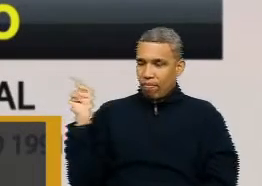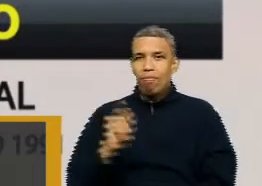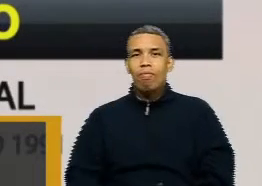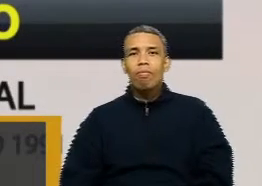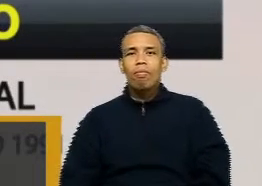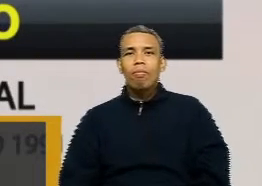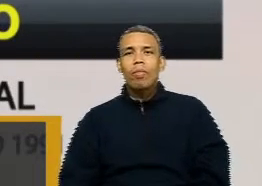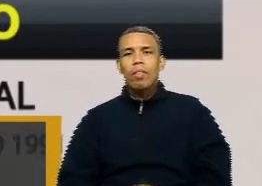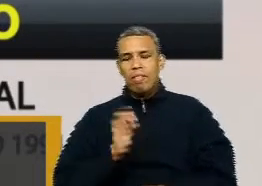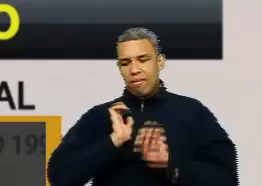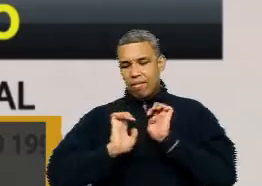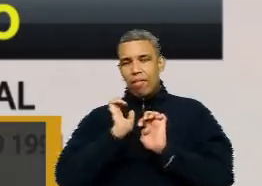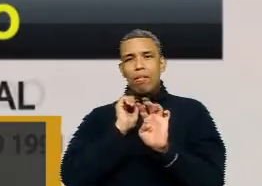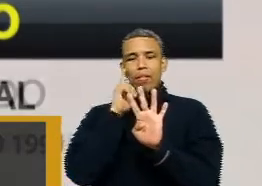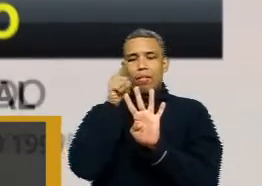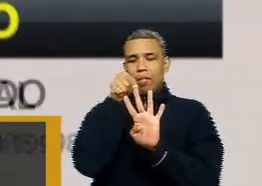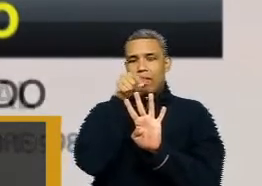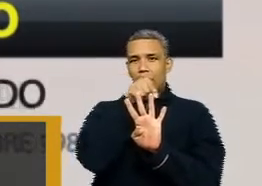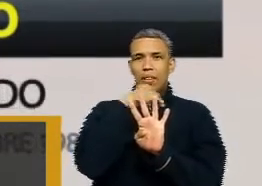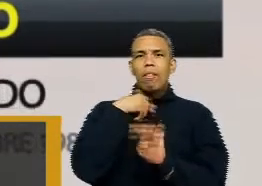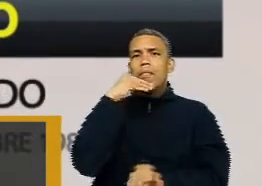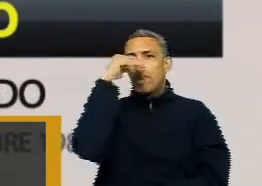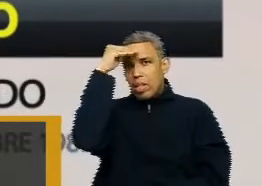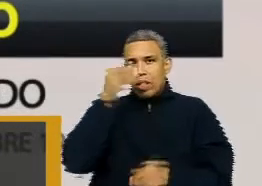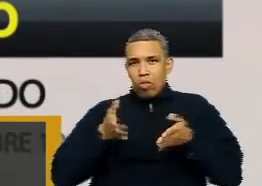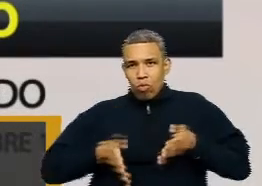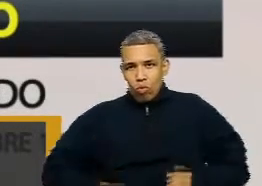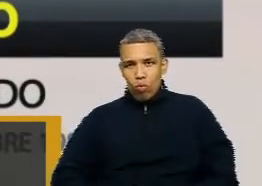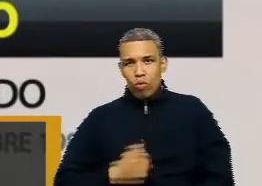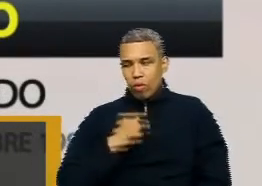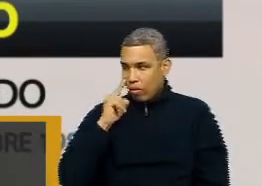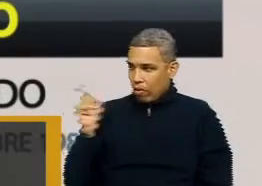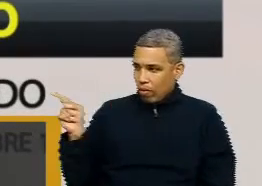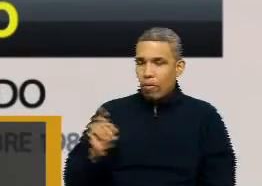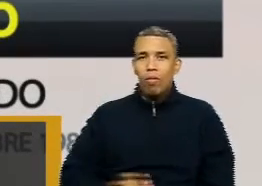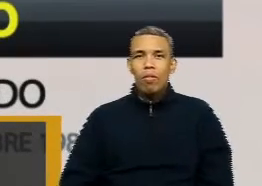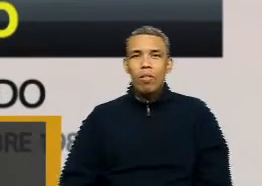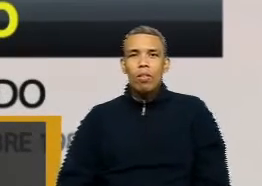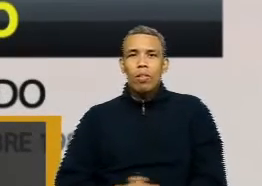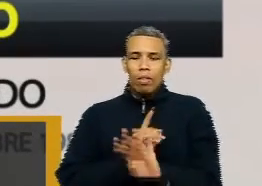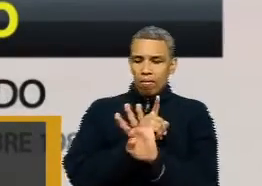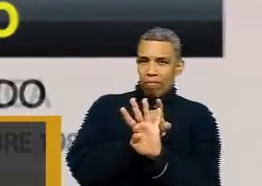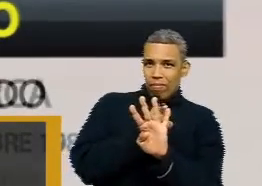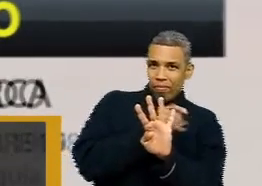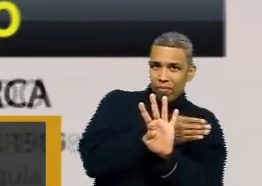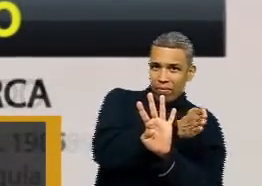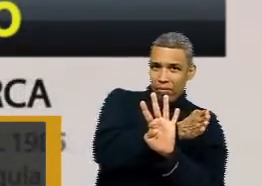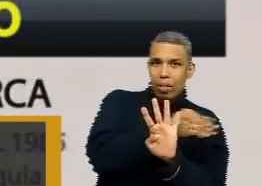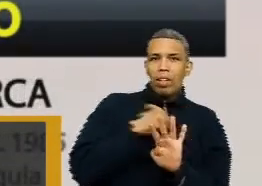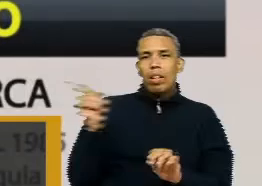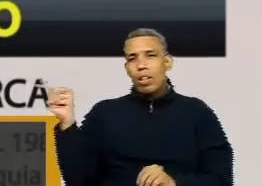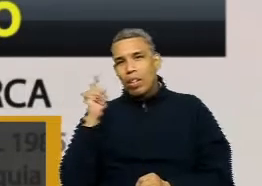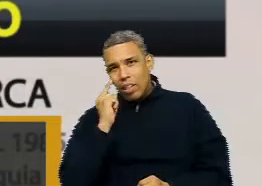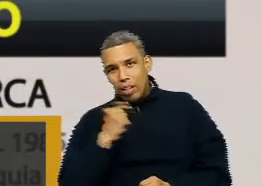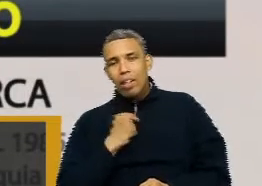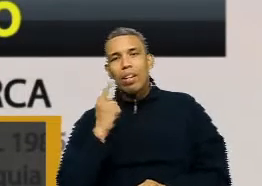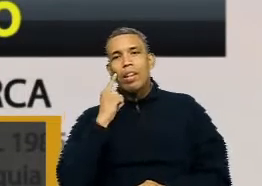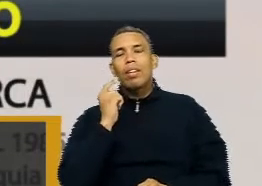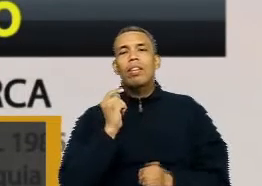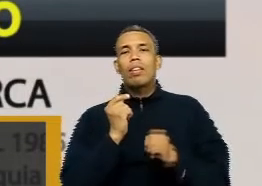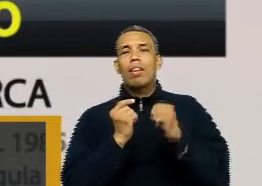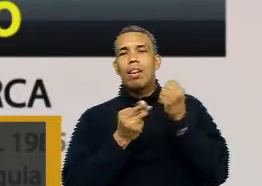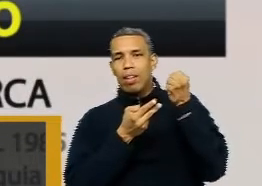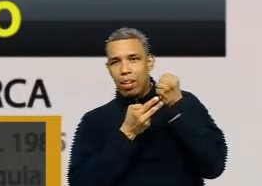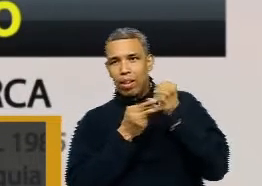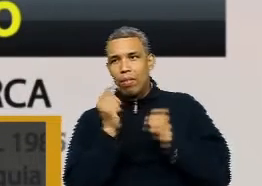defensa central, 25 años, de Medellín; Leonardo Enrique Saldaña Carvajal, lateral izquierdo, 27 años, de Neiva; Gustavo Bolívar Zapata, volante